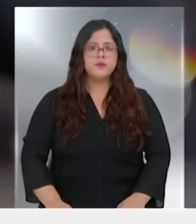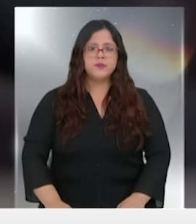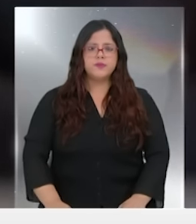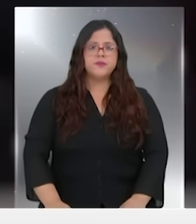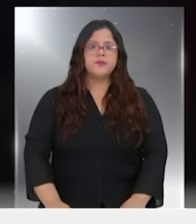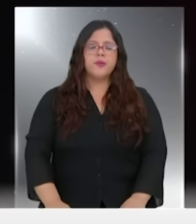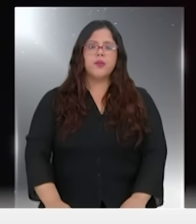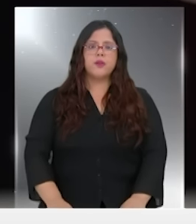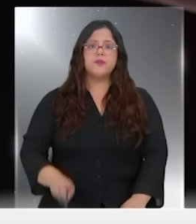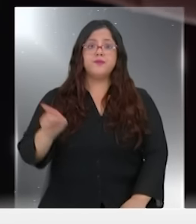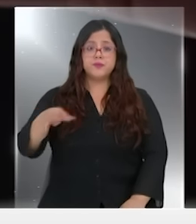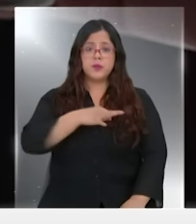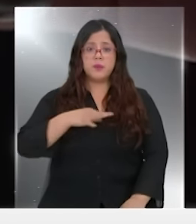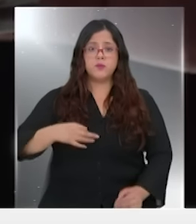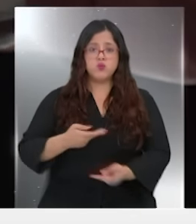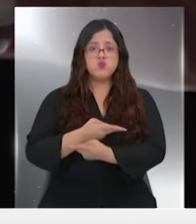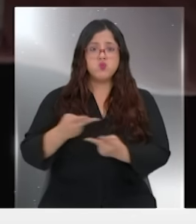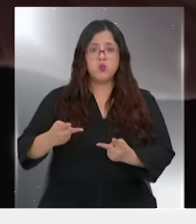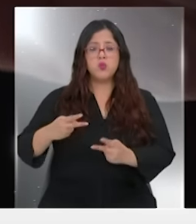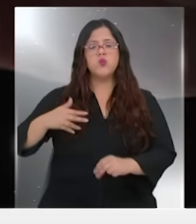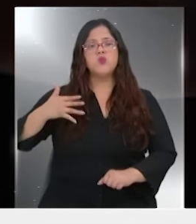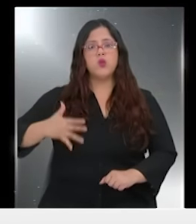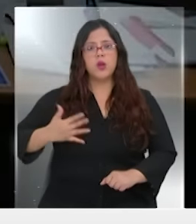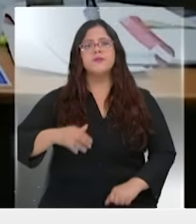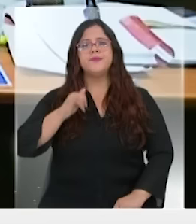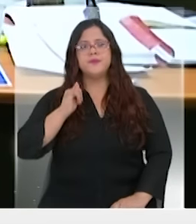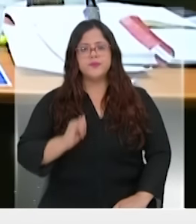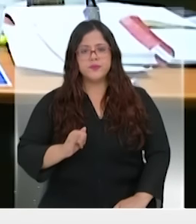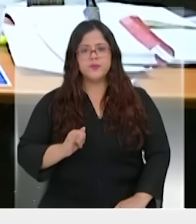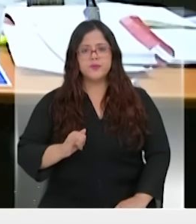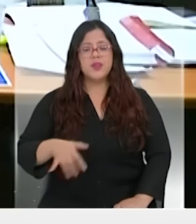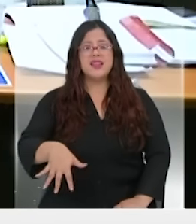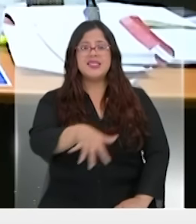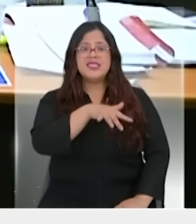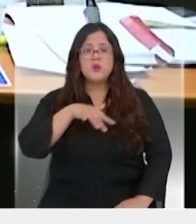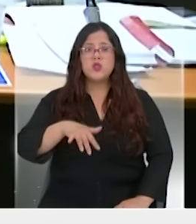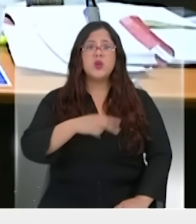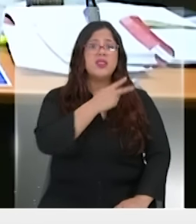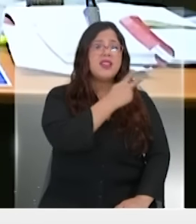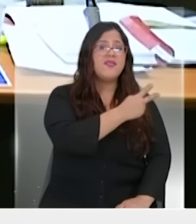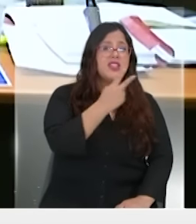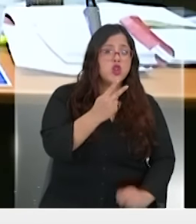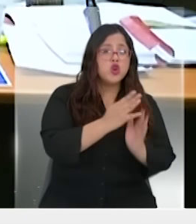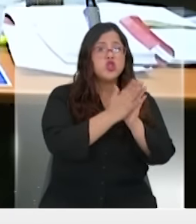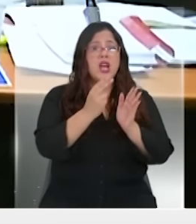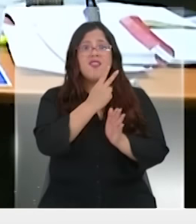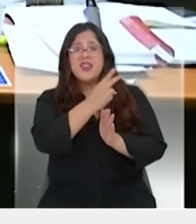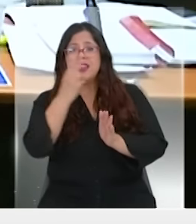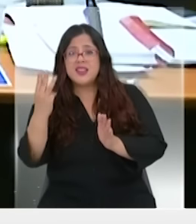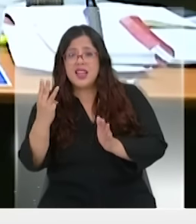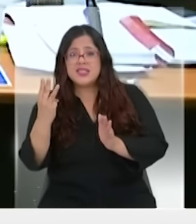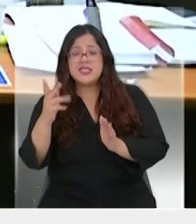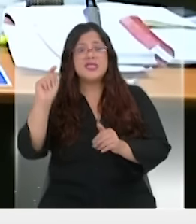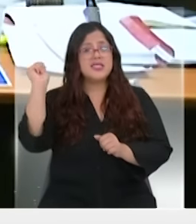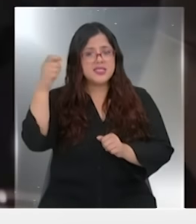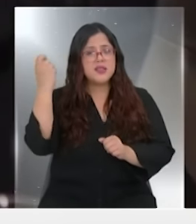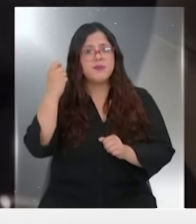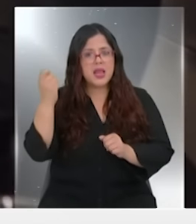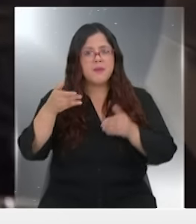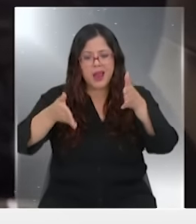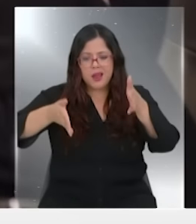Esto para el Ministerio Público es importante. Los hechos ocurrieron del 22 al 23. 22 al 23 de